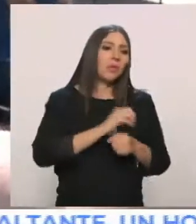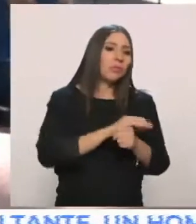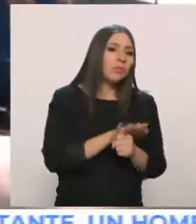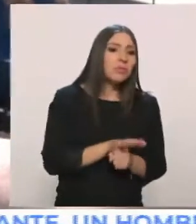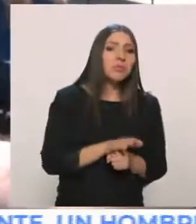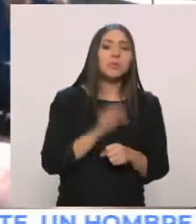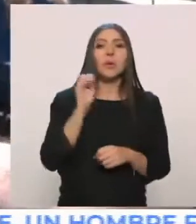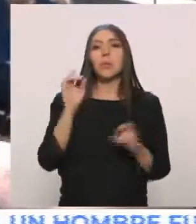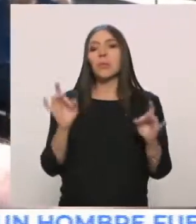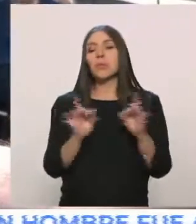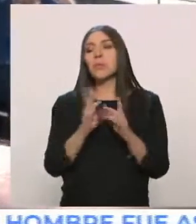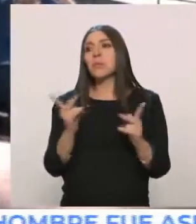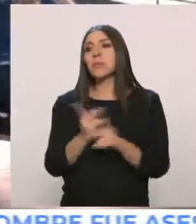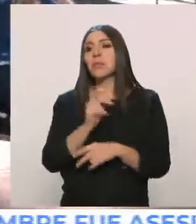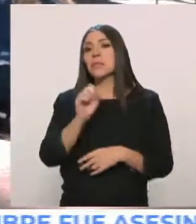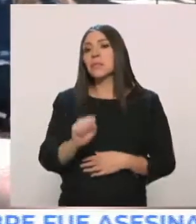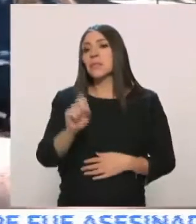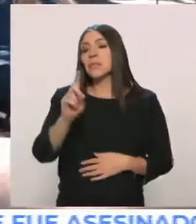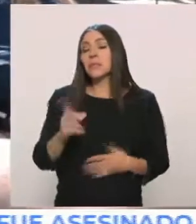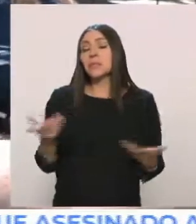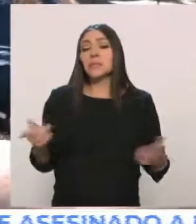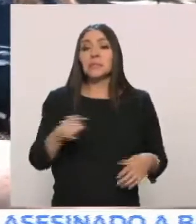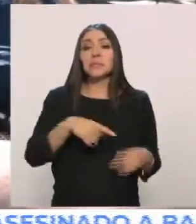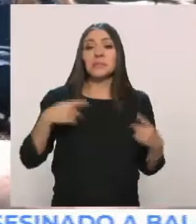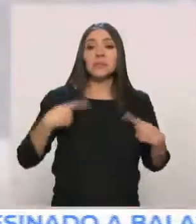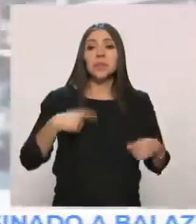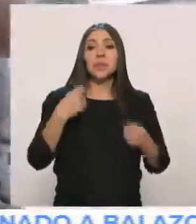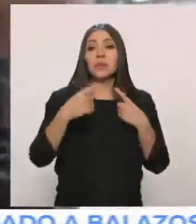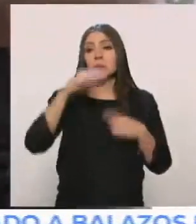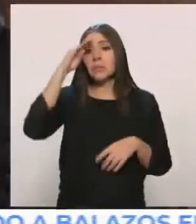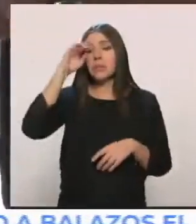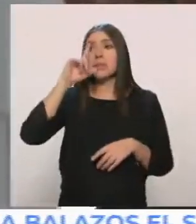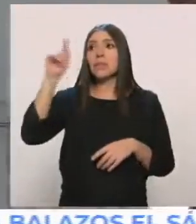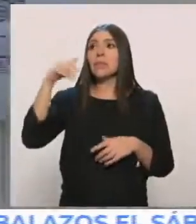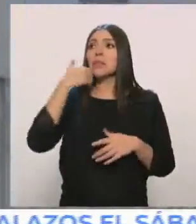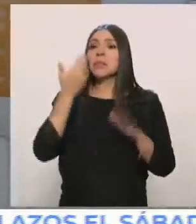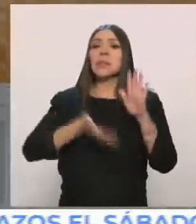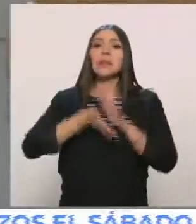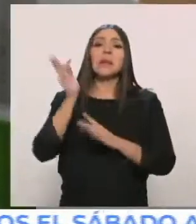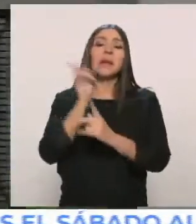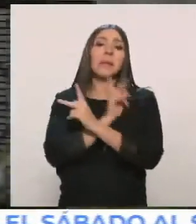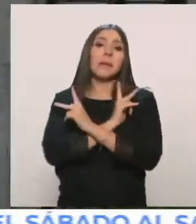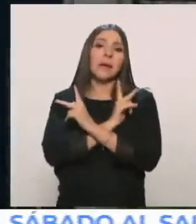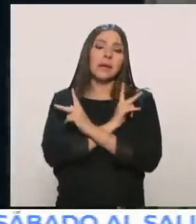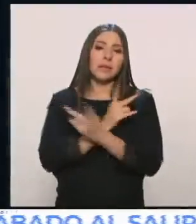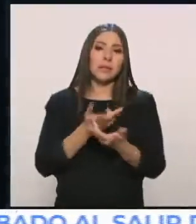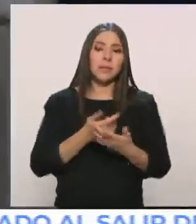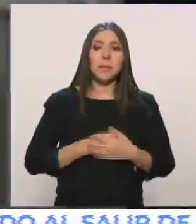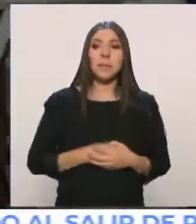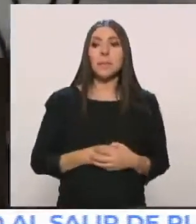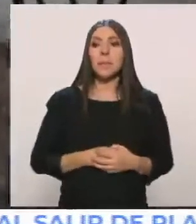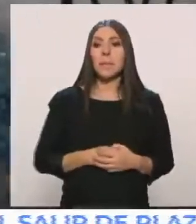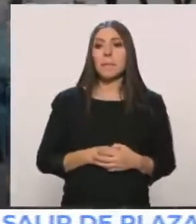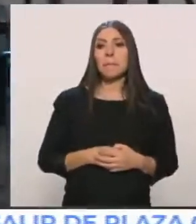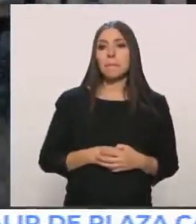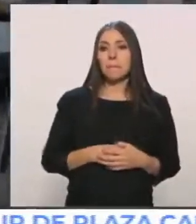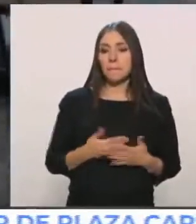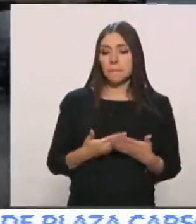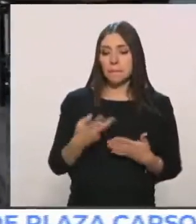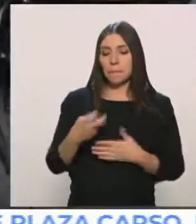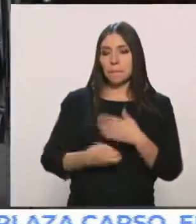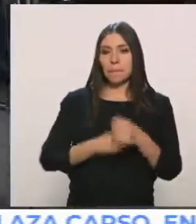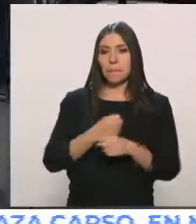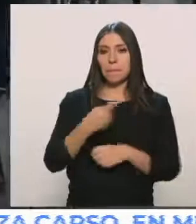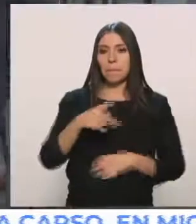igual de que se hizo en fin de semana y algunas personas optaron por ir de vacaciones. Este año, de acuerdo con el Instituto Electoral de la Ciudad de México,